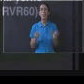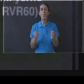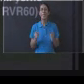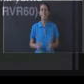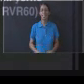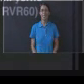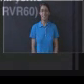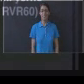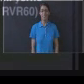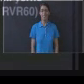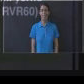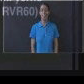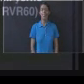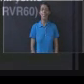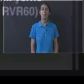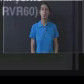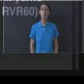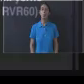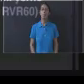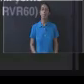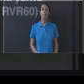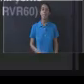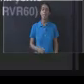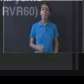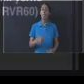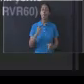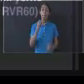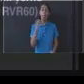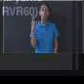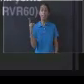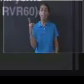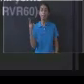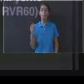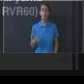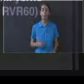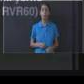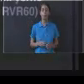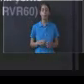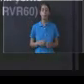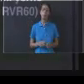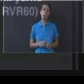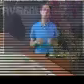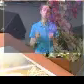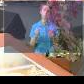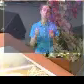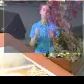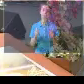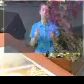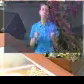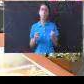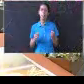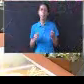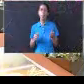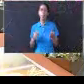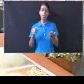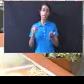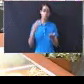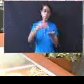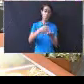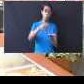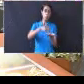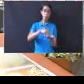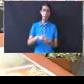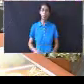fin justifique los medios de lo que vamos a obtener. Entonces, no podemos hacer eso, hermano. No podemos. Sigamos adelante.